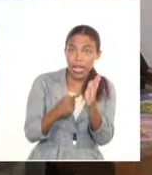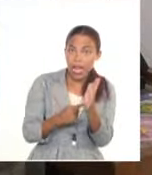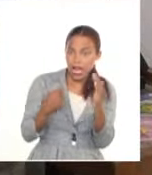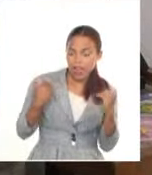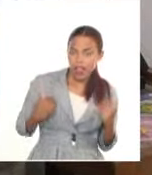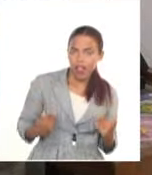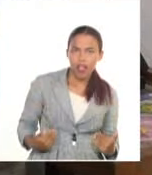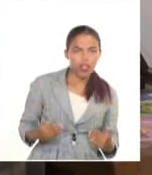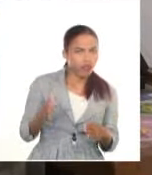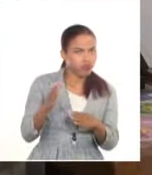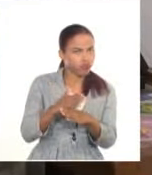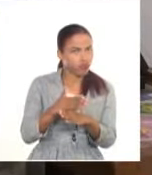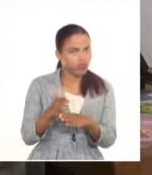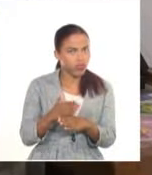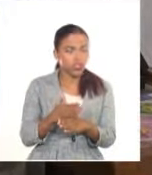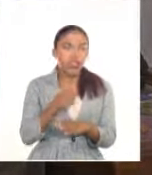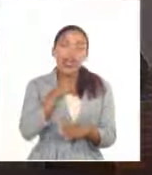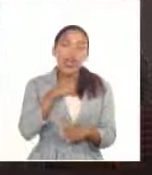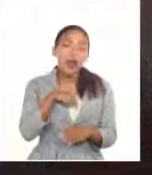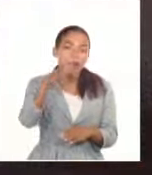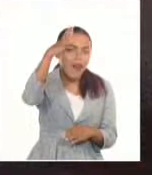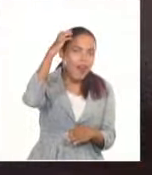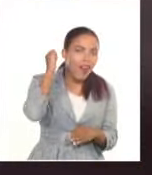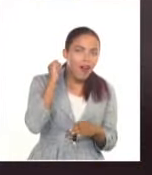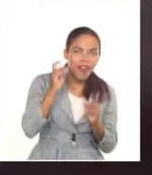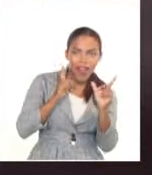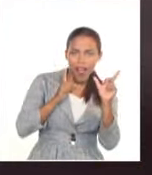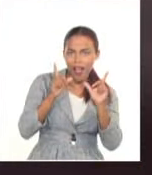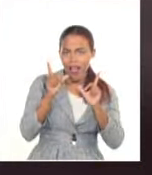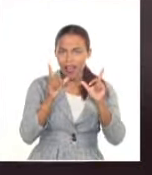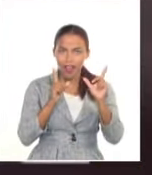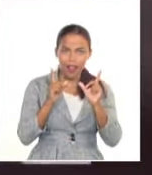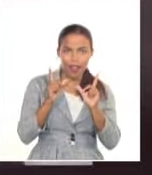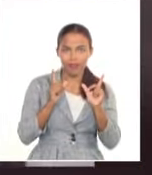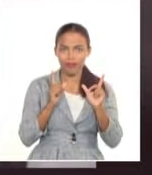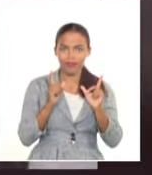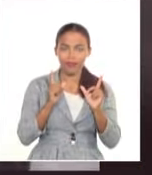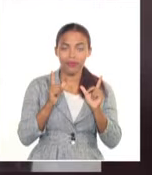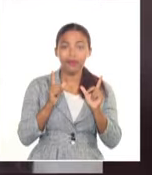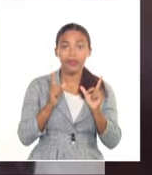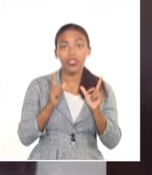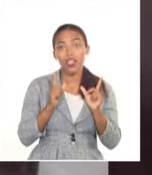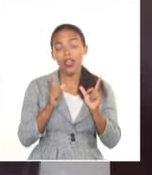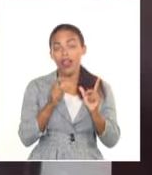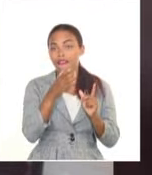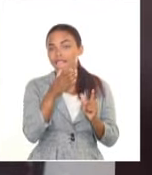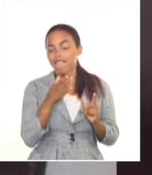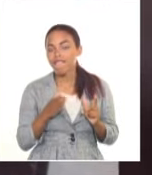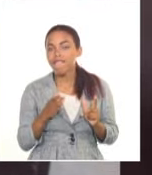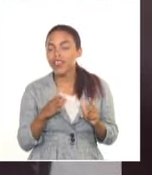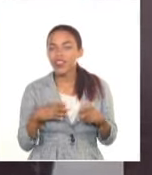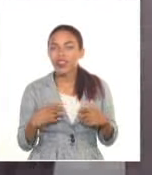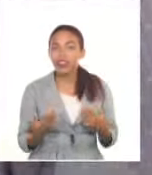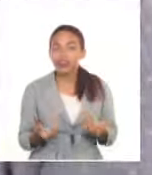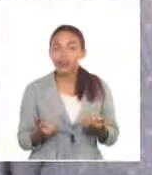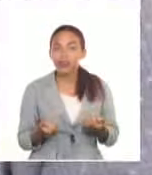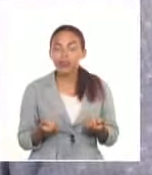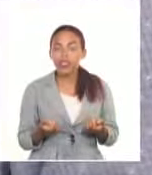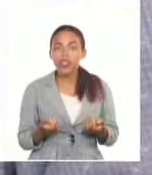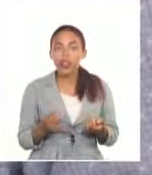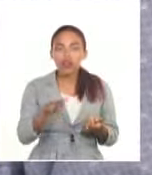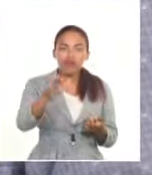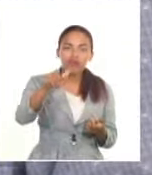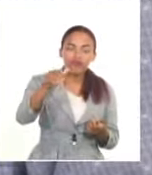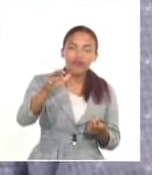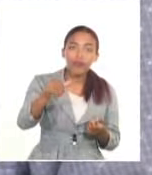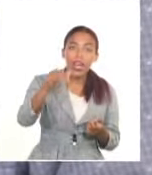Raúl la cara de peca lo que tiene ahí, ¿no ves? Bueno, me dice, Fidel quiere ver, Raúl ven acá,